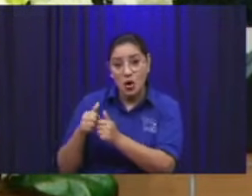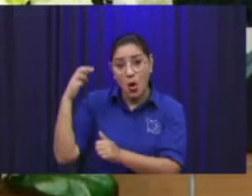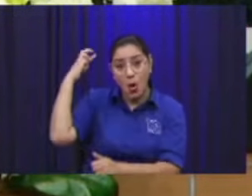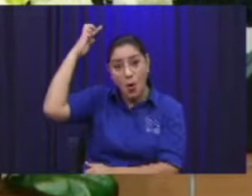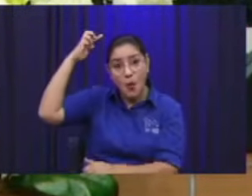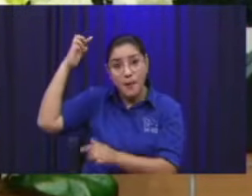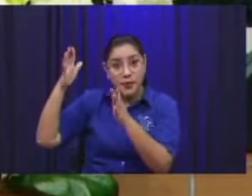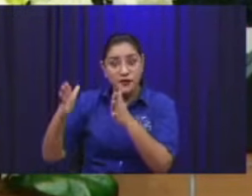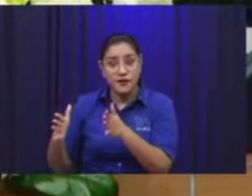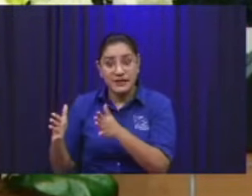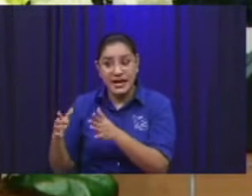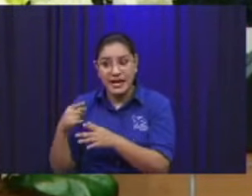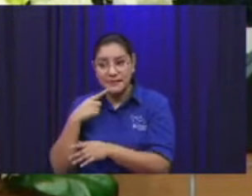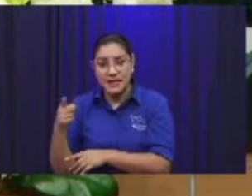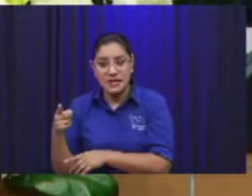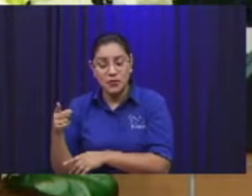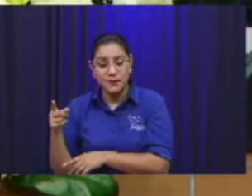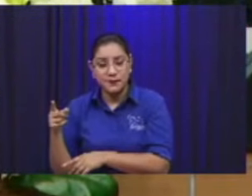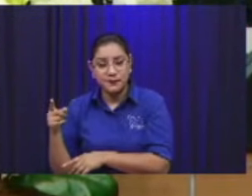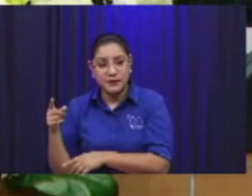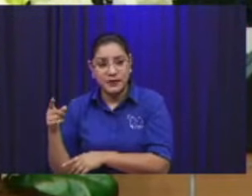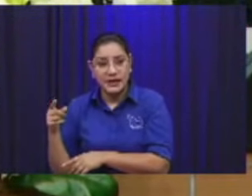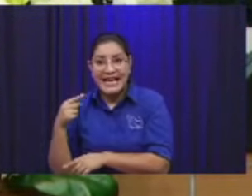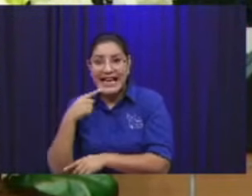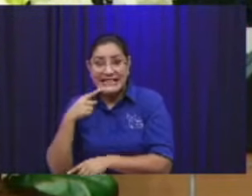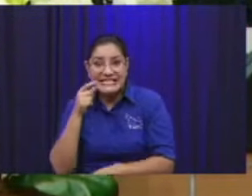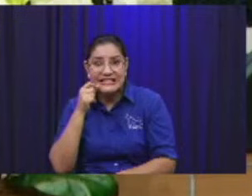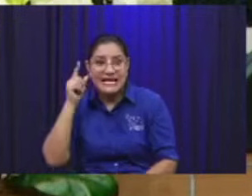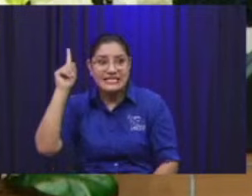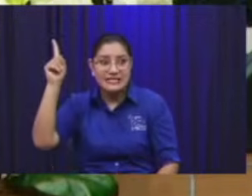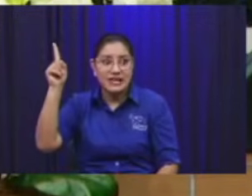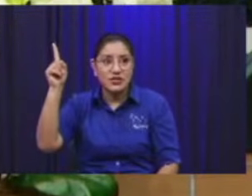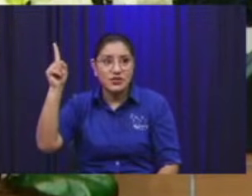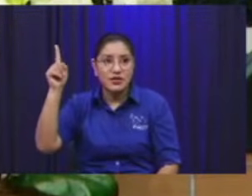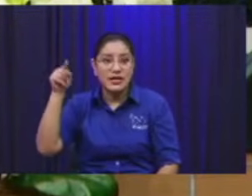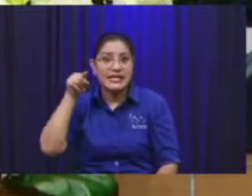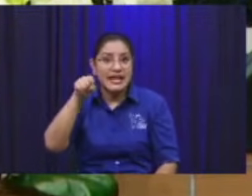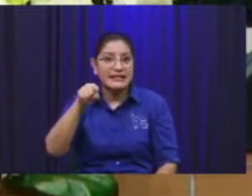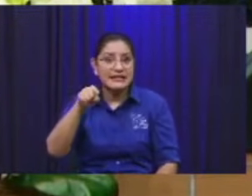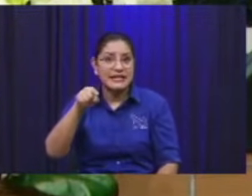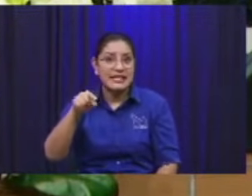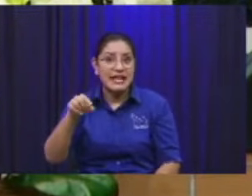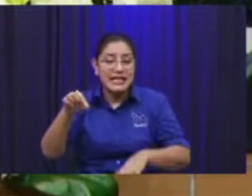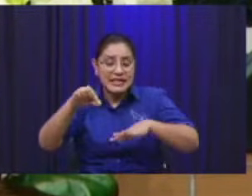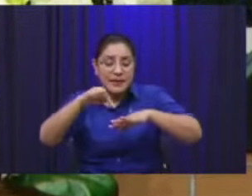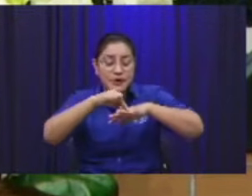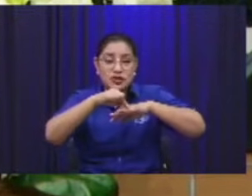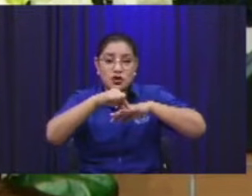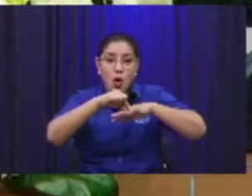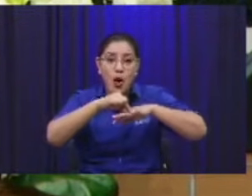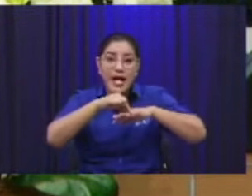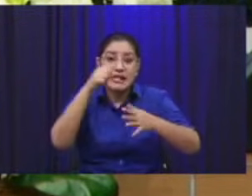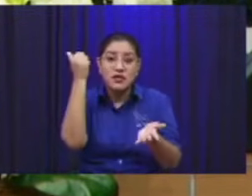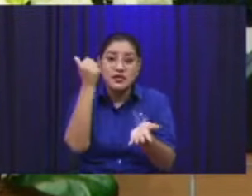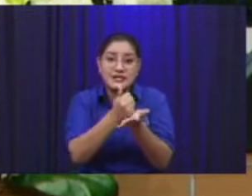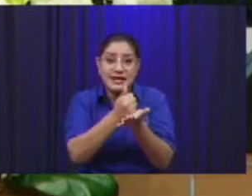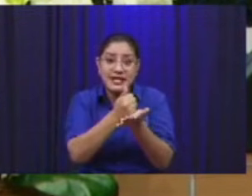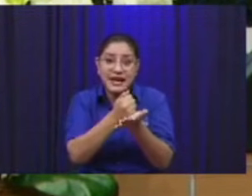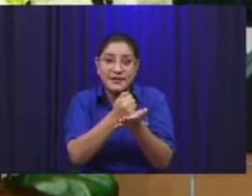hermano dice el señor que te ha puesto como anillo de sellar